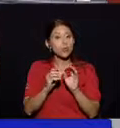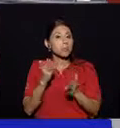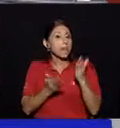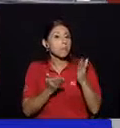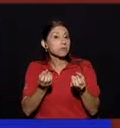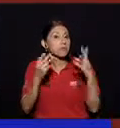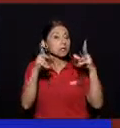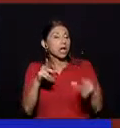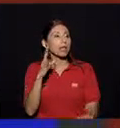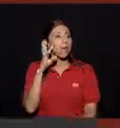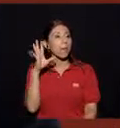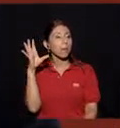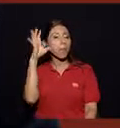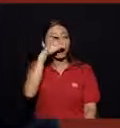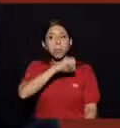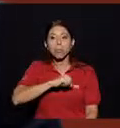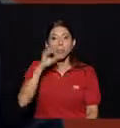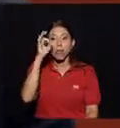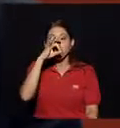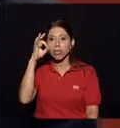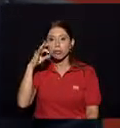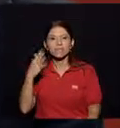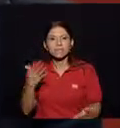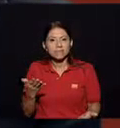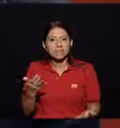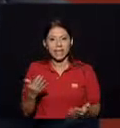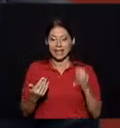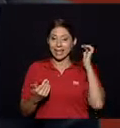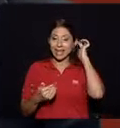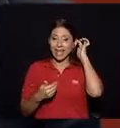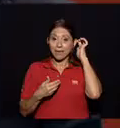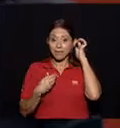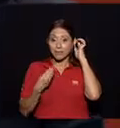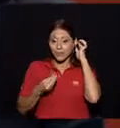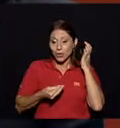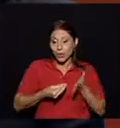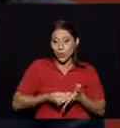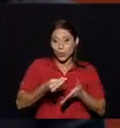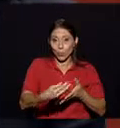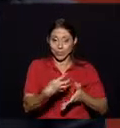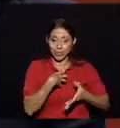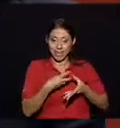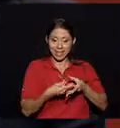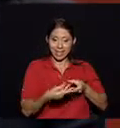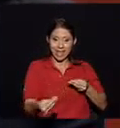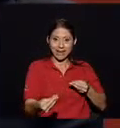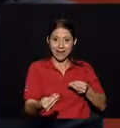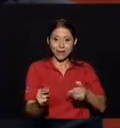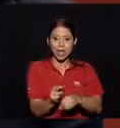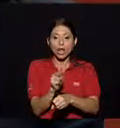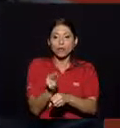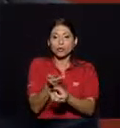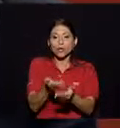pasado desapercibido para mucha gente, y es que la tenencia de la tierra, el uso de los recursos y dónde vivimos aquí